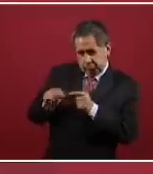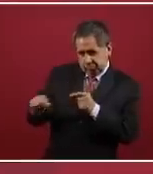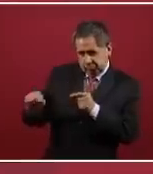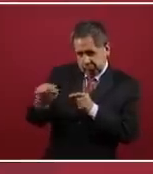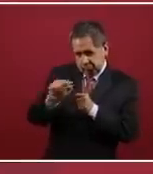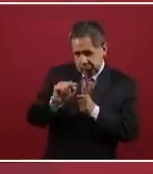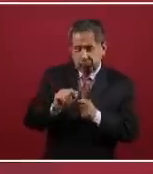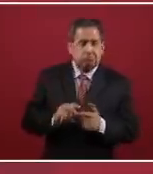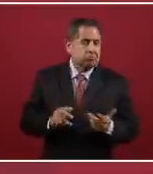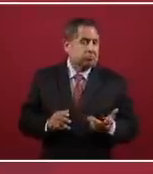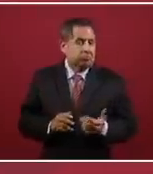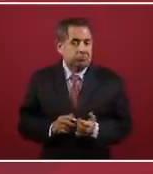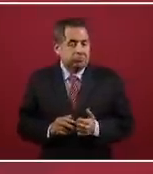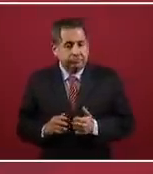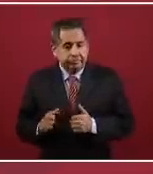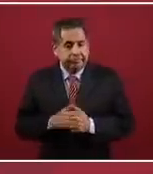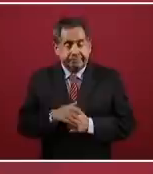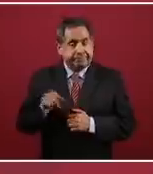porque son